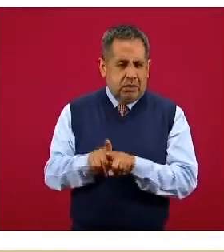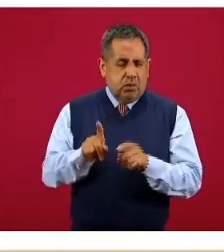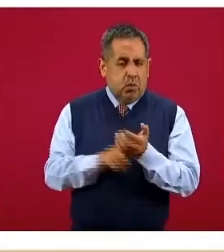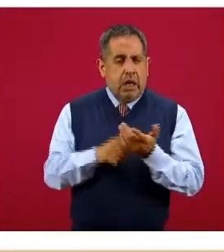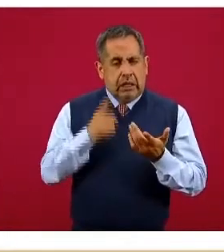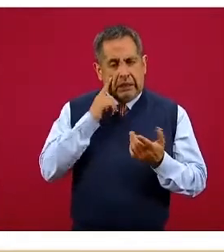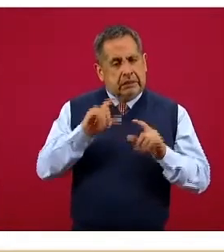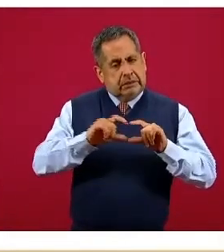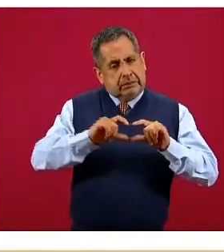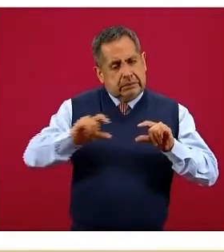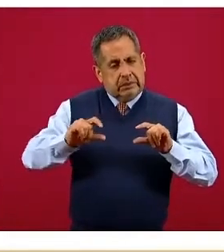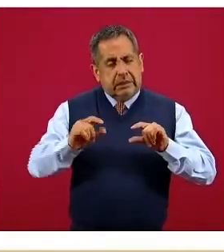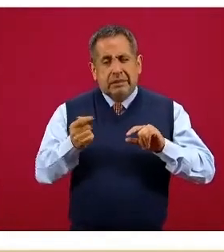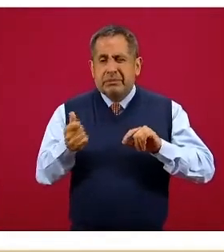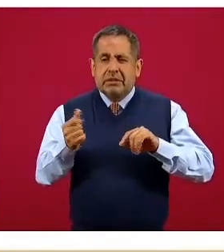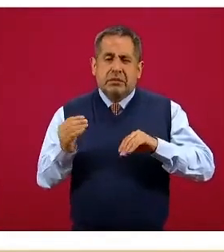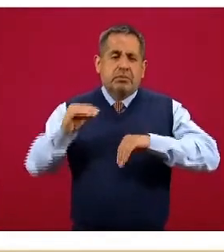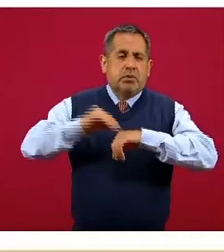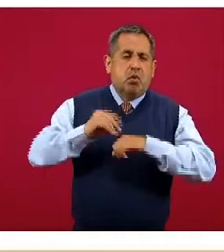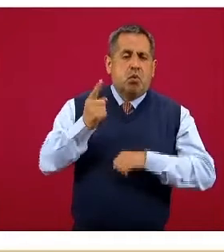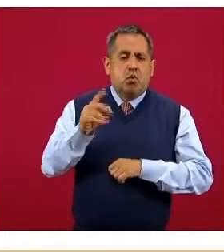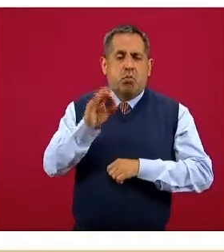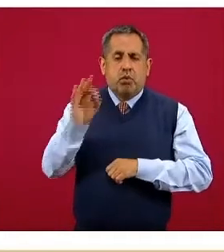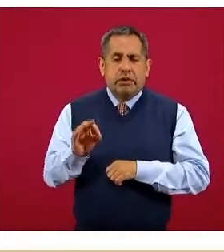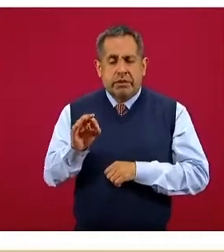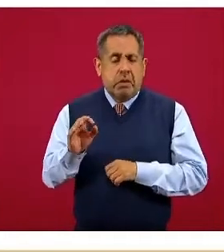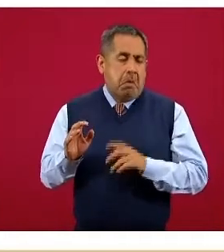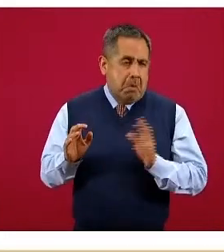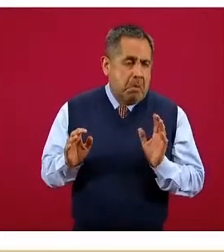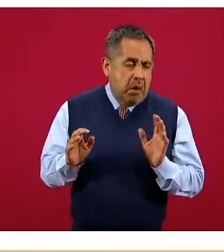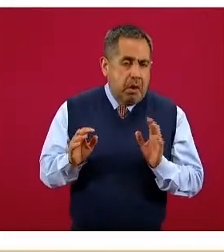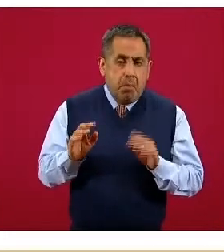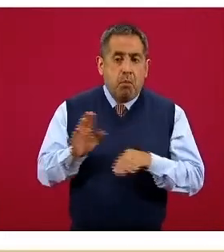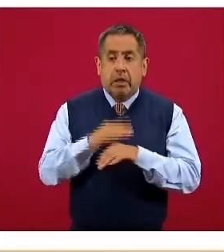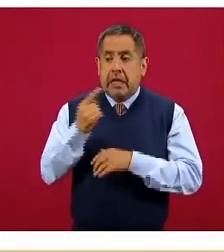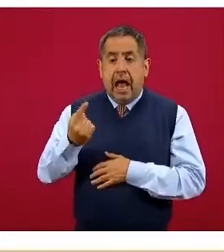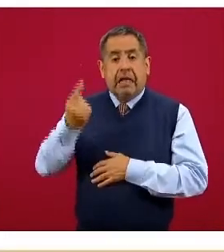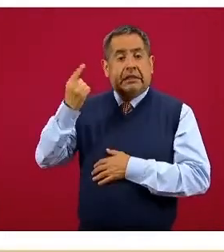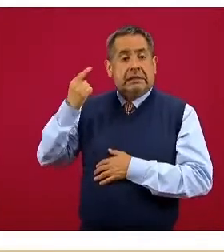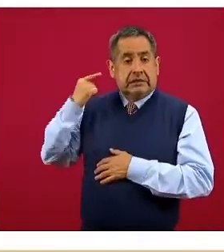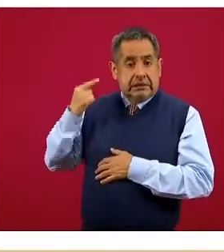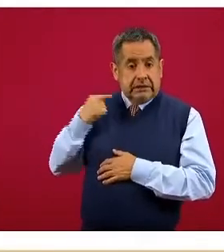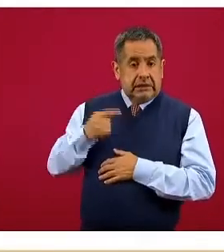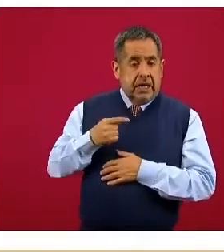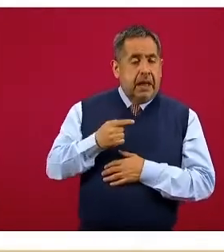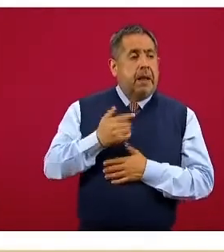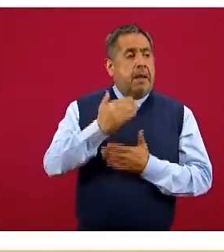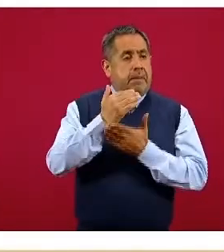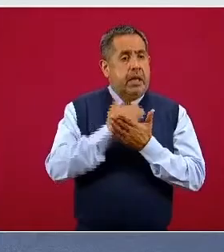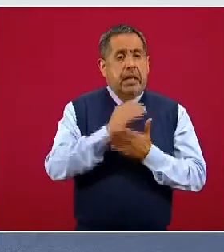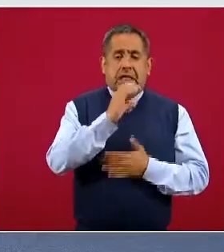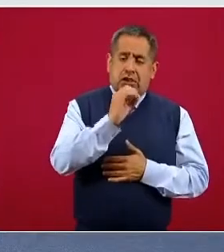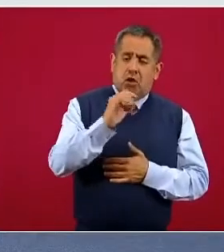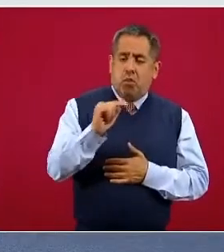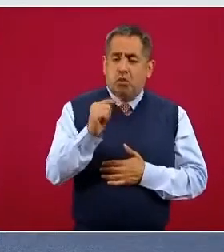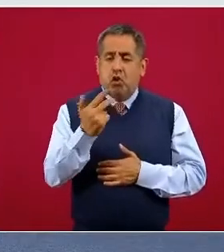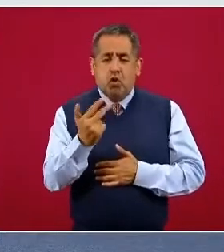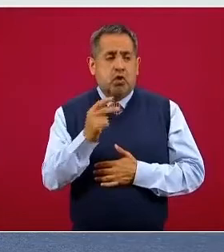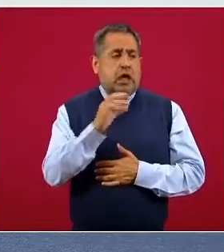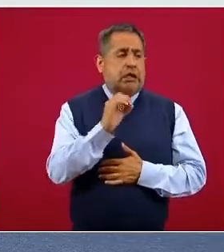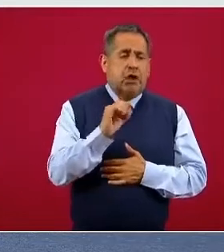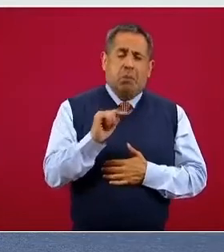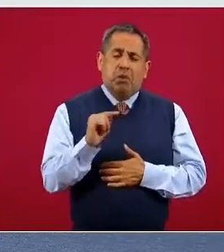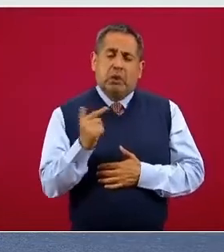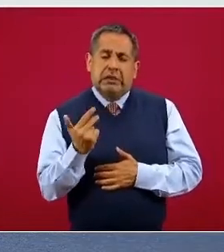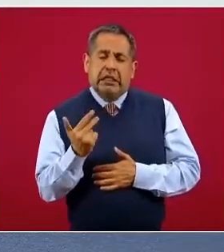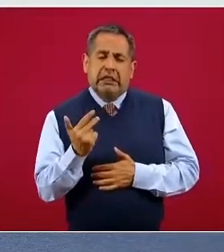que se había incrementado por encima del 1%, dado que en meses previos habíamos alcanzado el 0.8, el